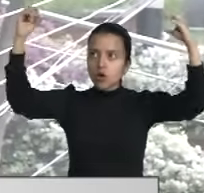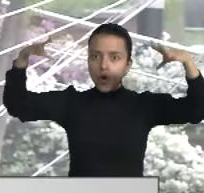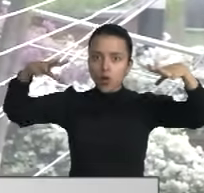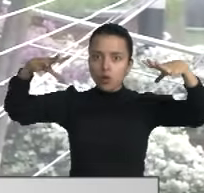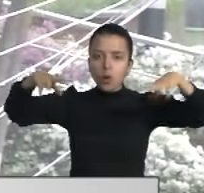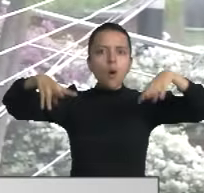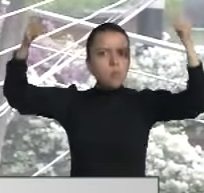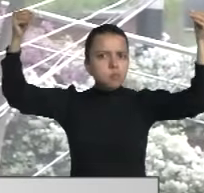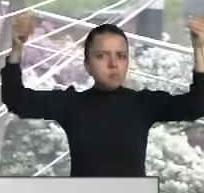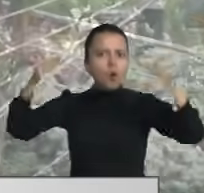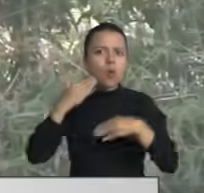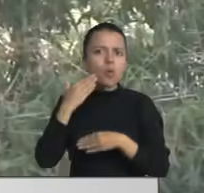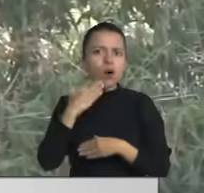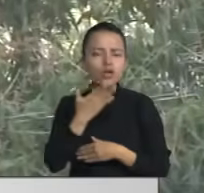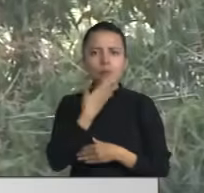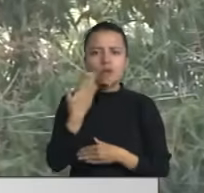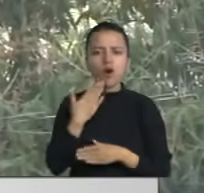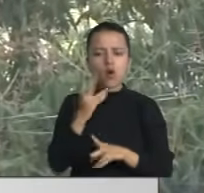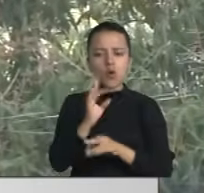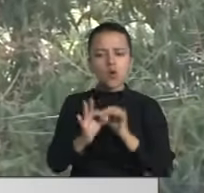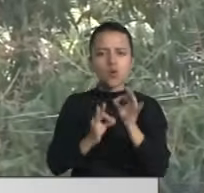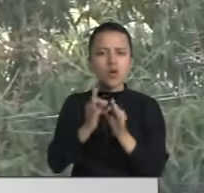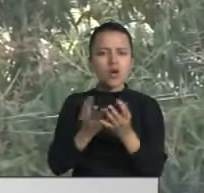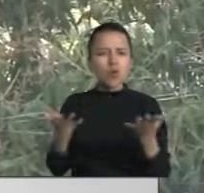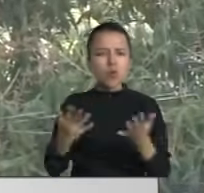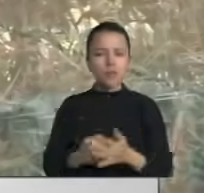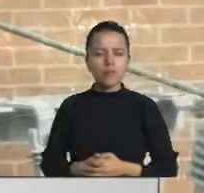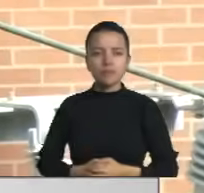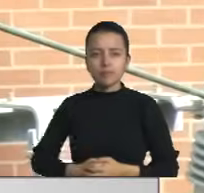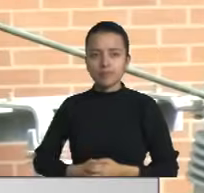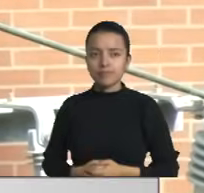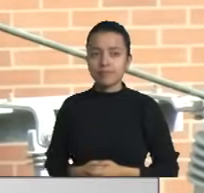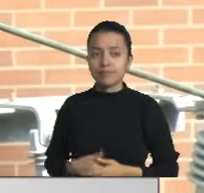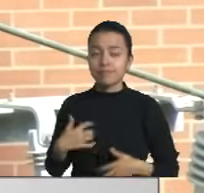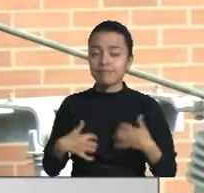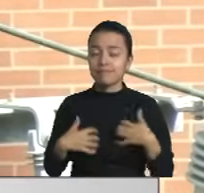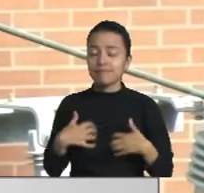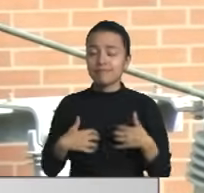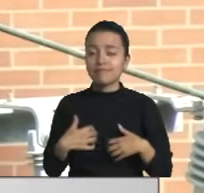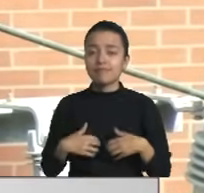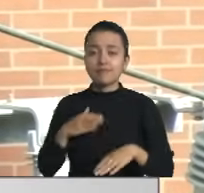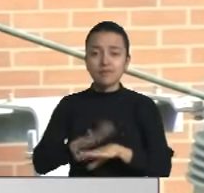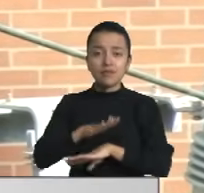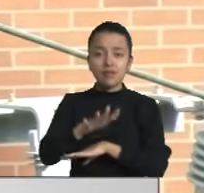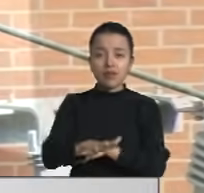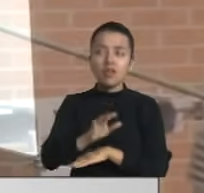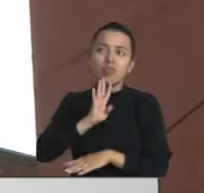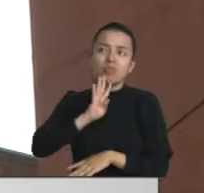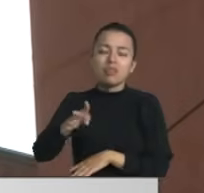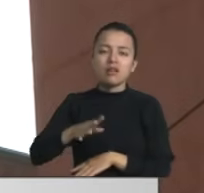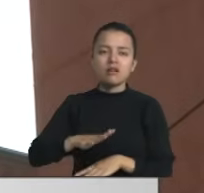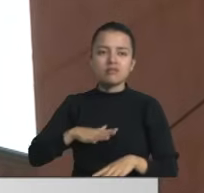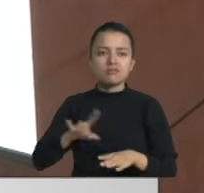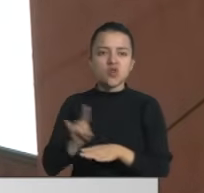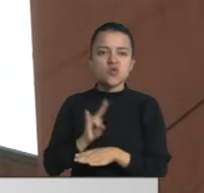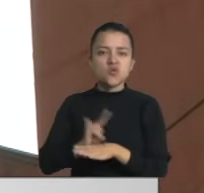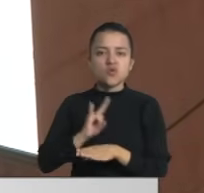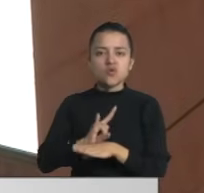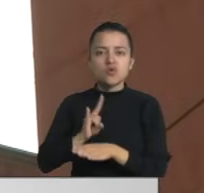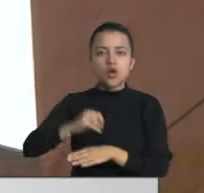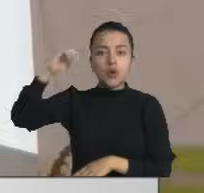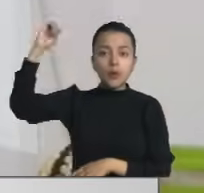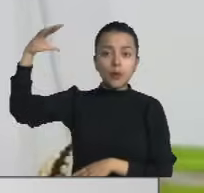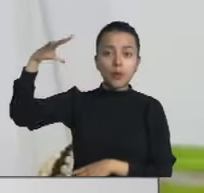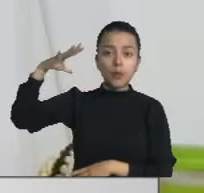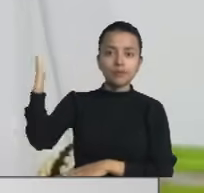entidad emitió una lista de medidas para aplicarlas con prontitud. Temen que un racionamiento frene la productividad empresarial.